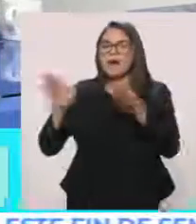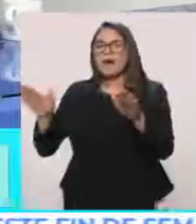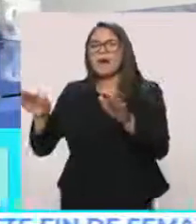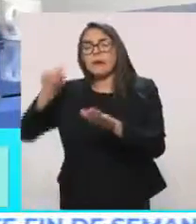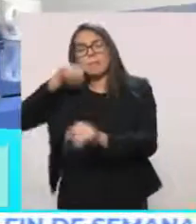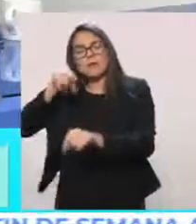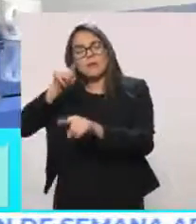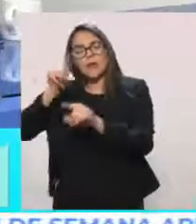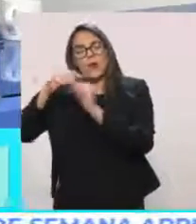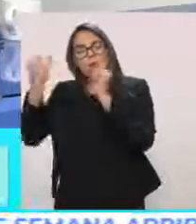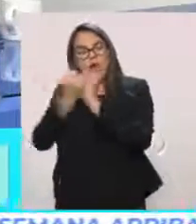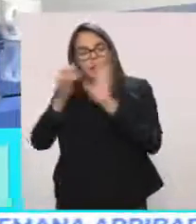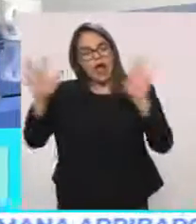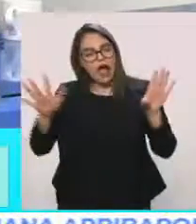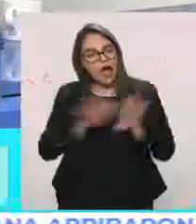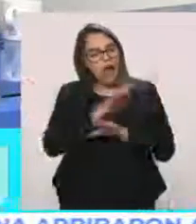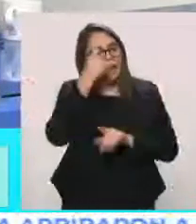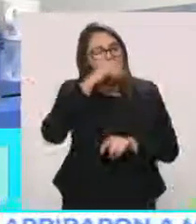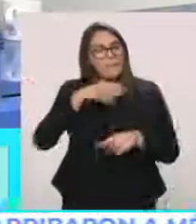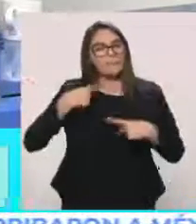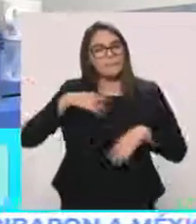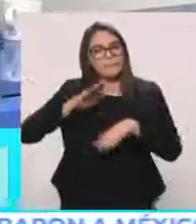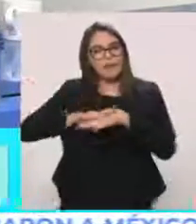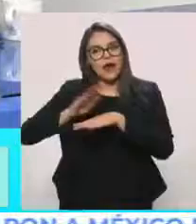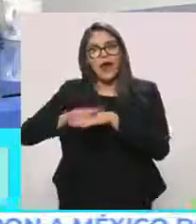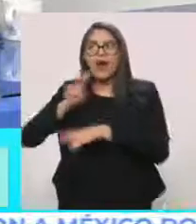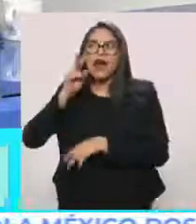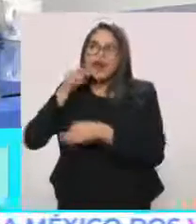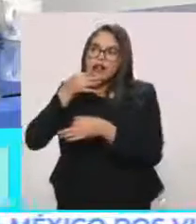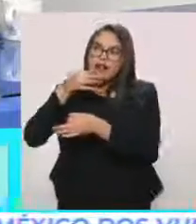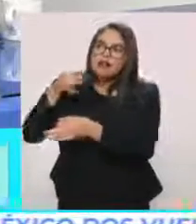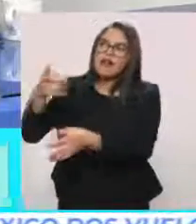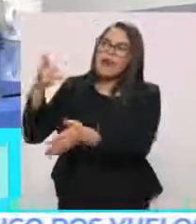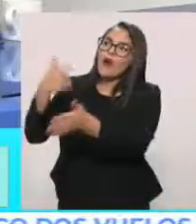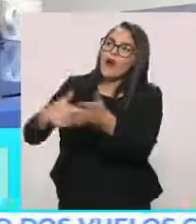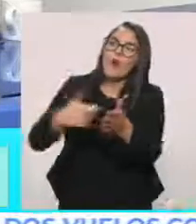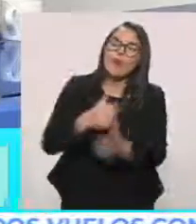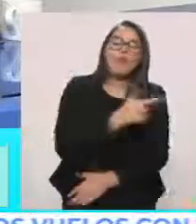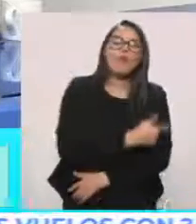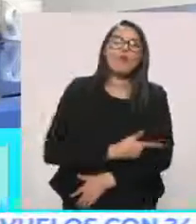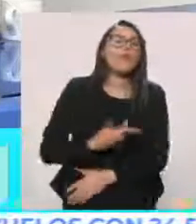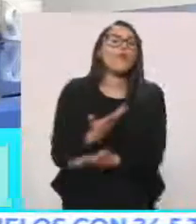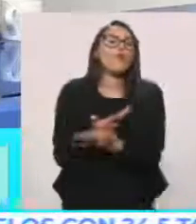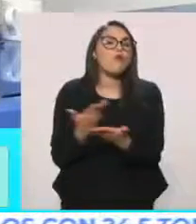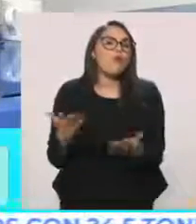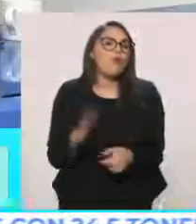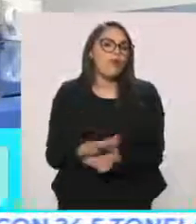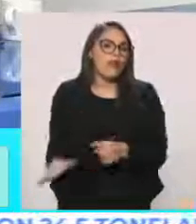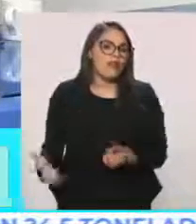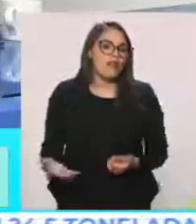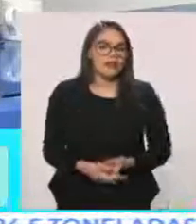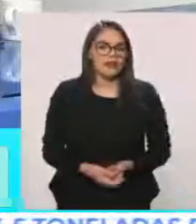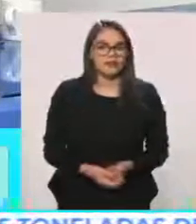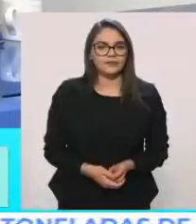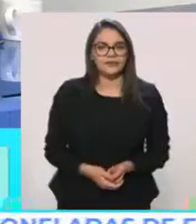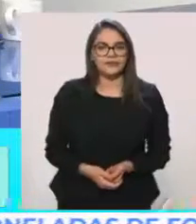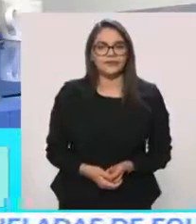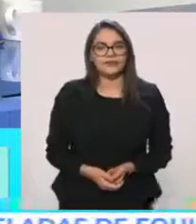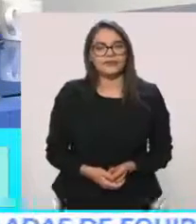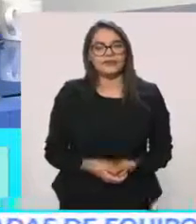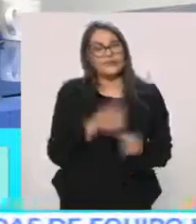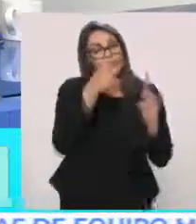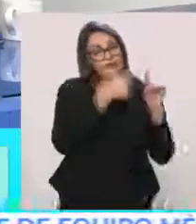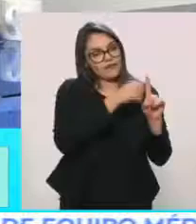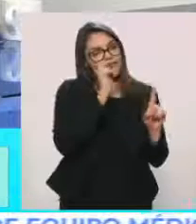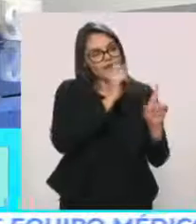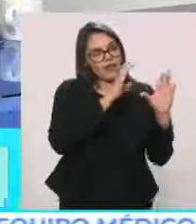y incentivar así el consumo. Bueno, además de la capacitación, uno de los factores en los que se tiene